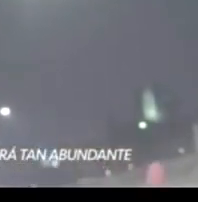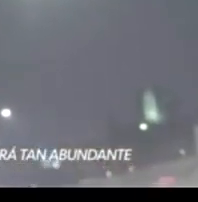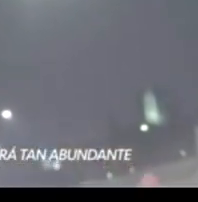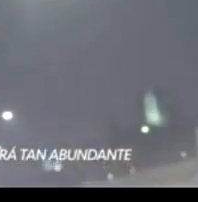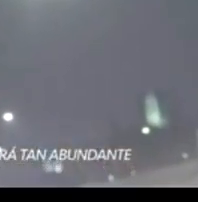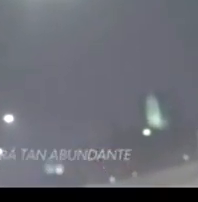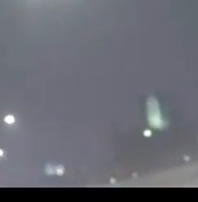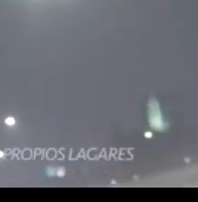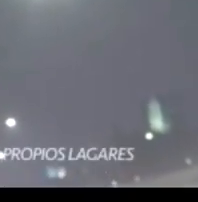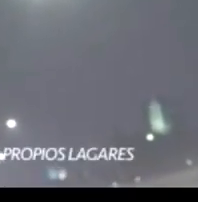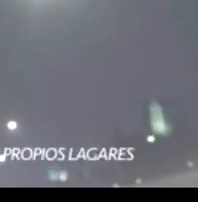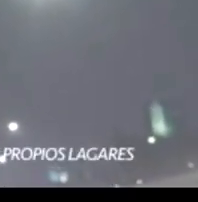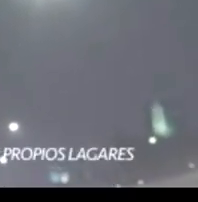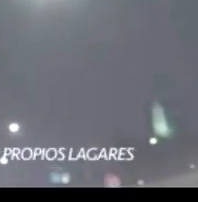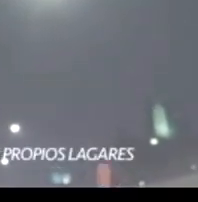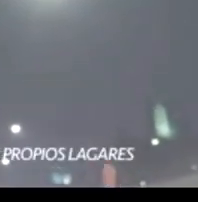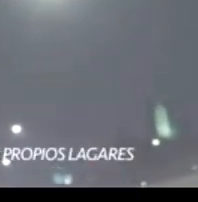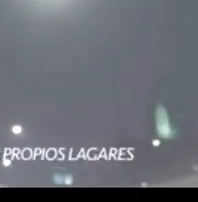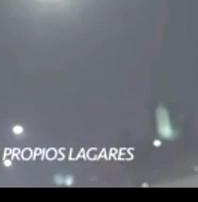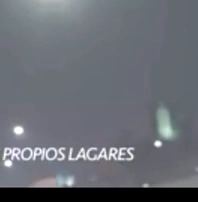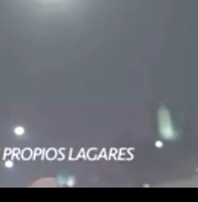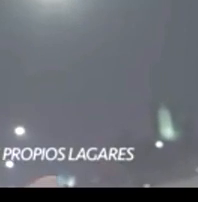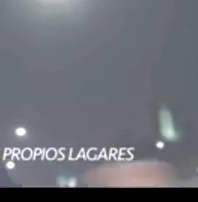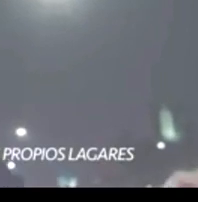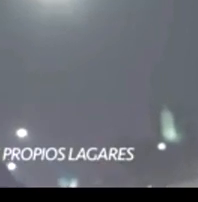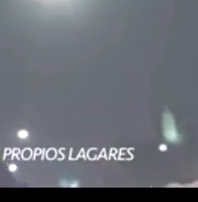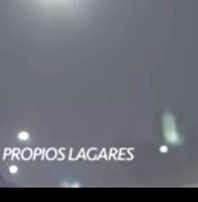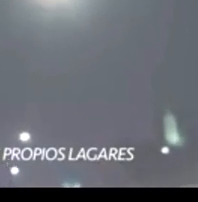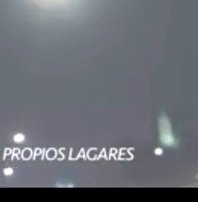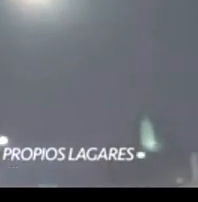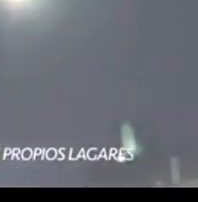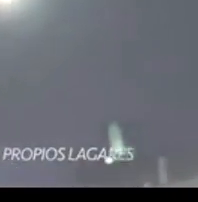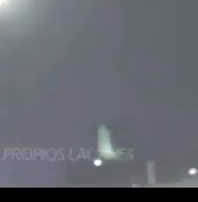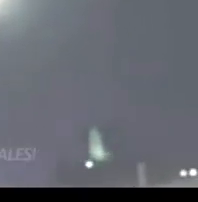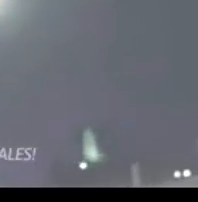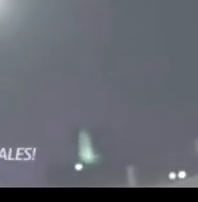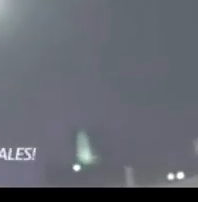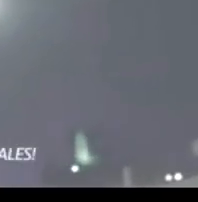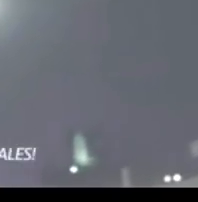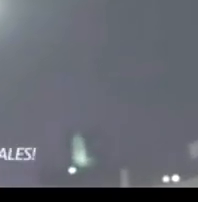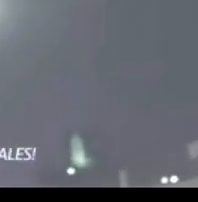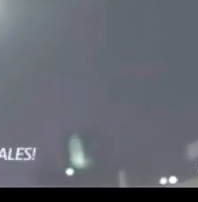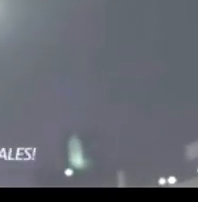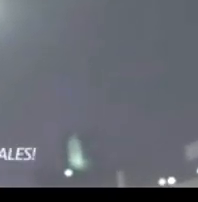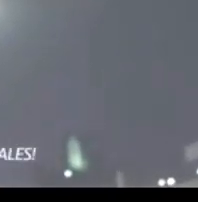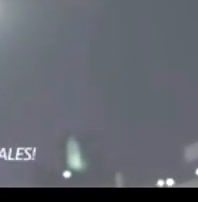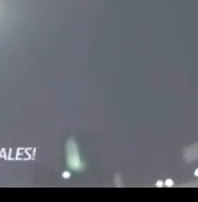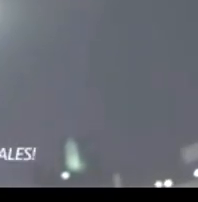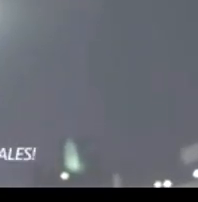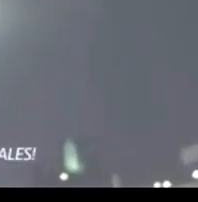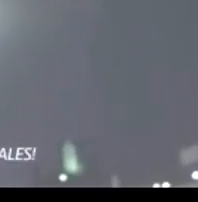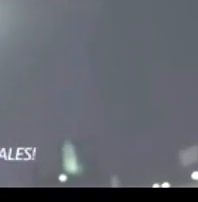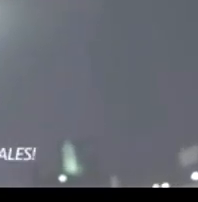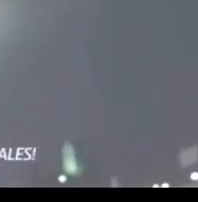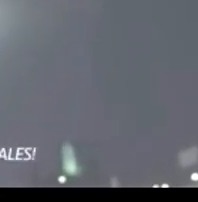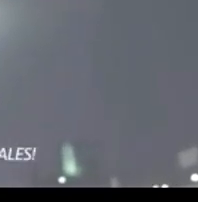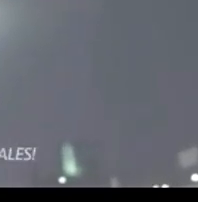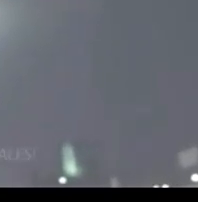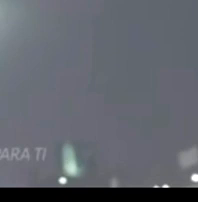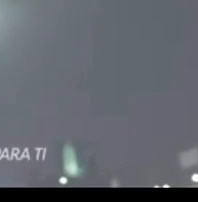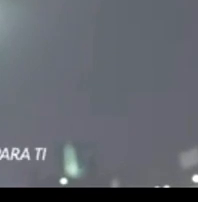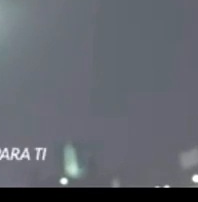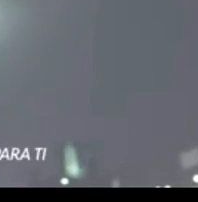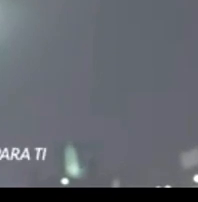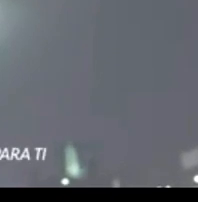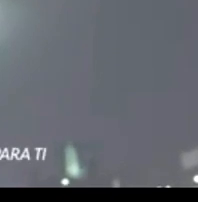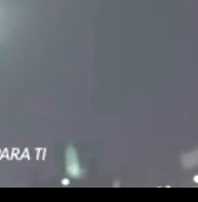tan abundante que tendrás que romper los muros de tus propios lagares. Primero la fe, después las señales. Dios ya